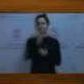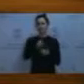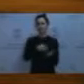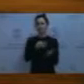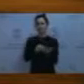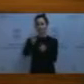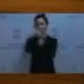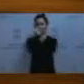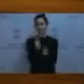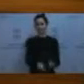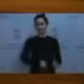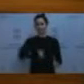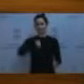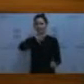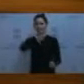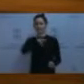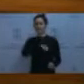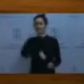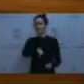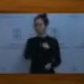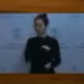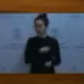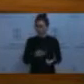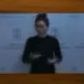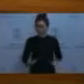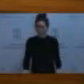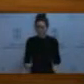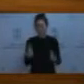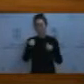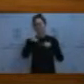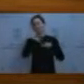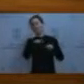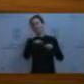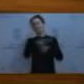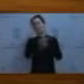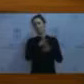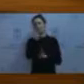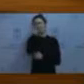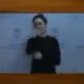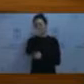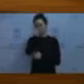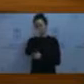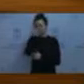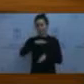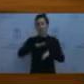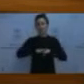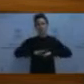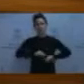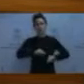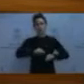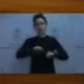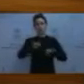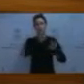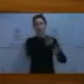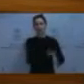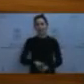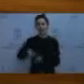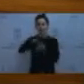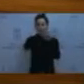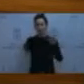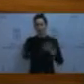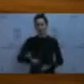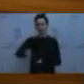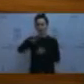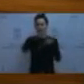presupuestos generales del Estado. Y veo que usted no confía mucho en la capacidad de persuasión del presidente del